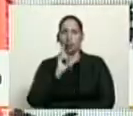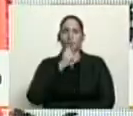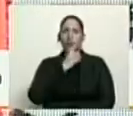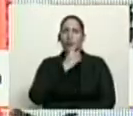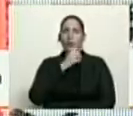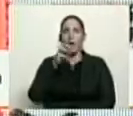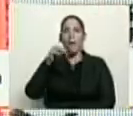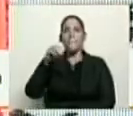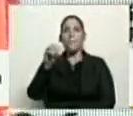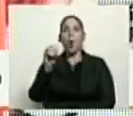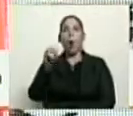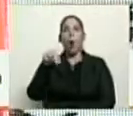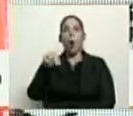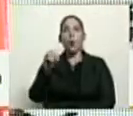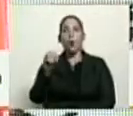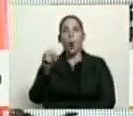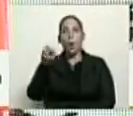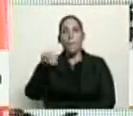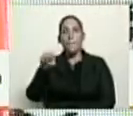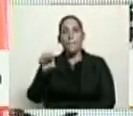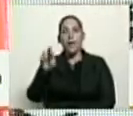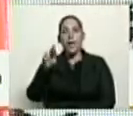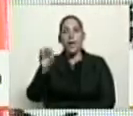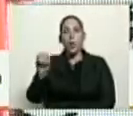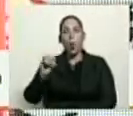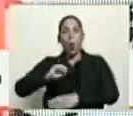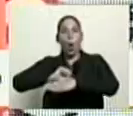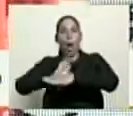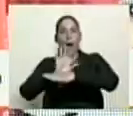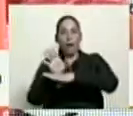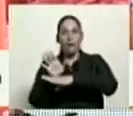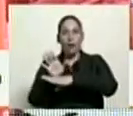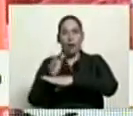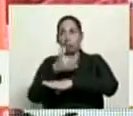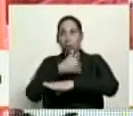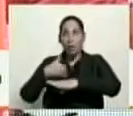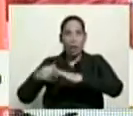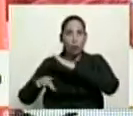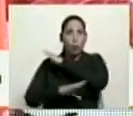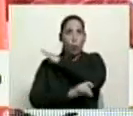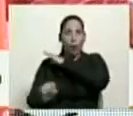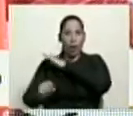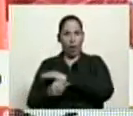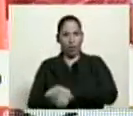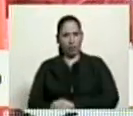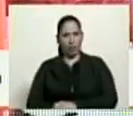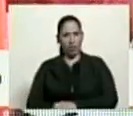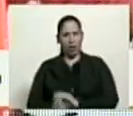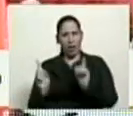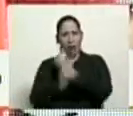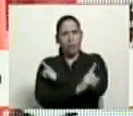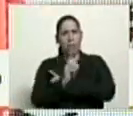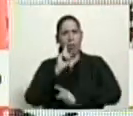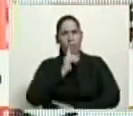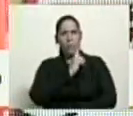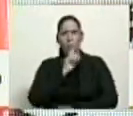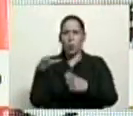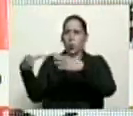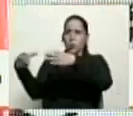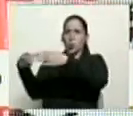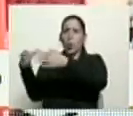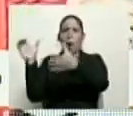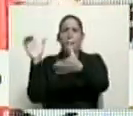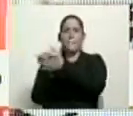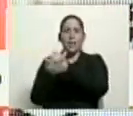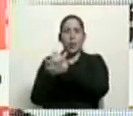Monómero, perdón. Monómeros. Tratan de robársela poniéndola a nombre de los grupos amigos de Leopoldo López,